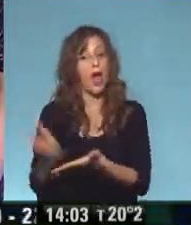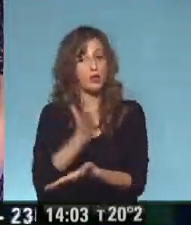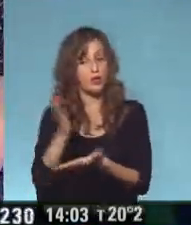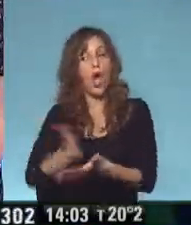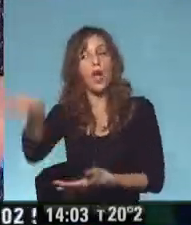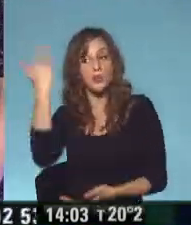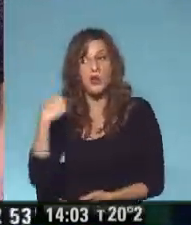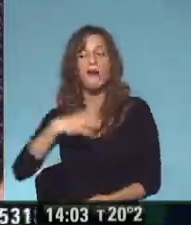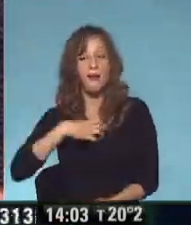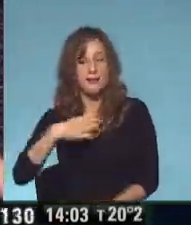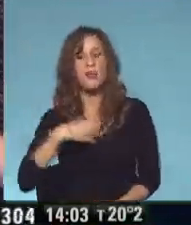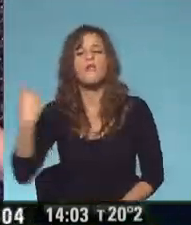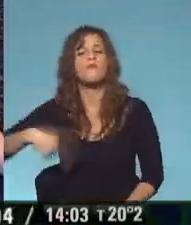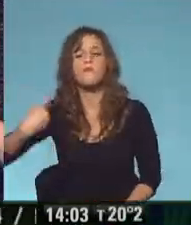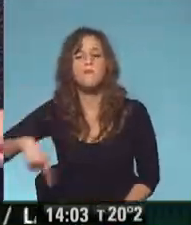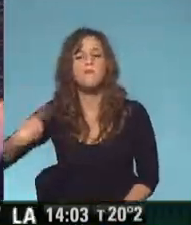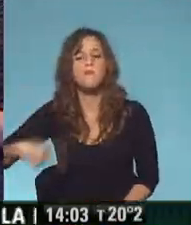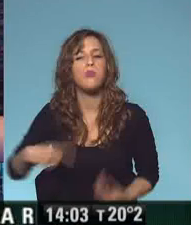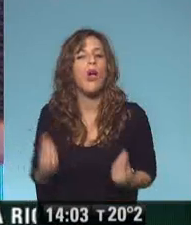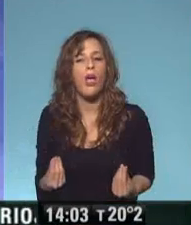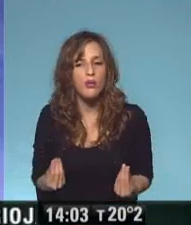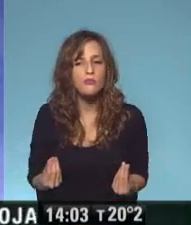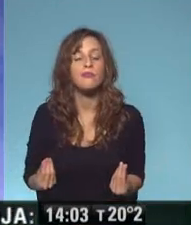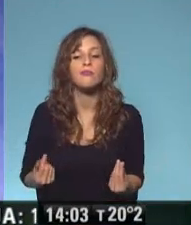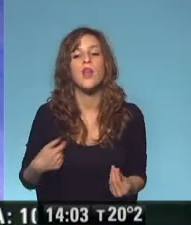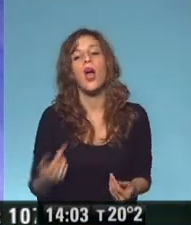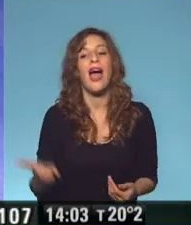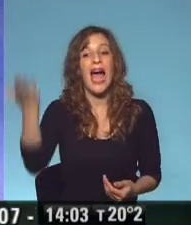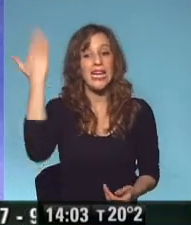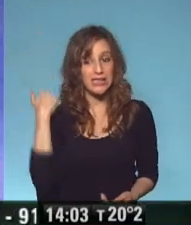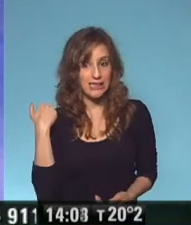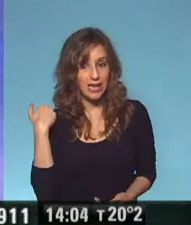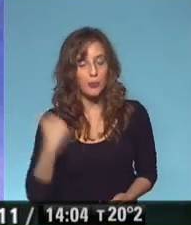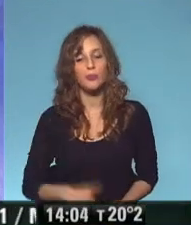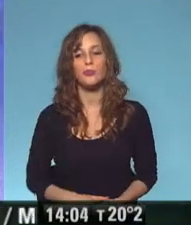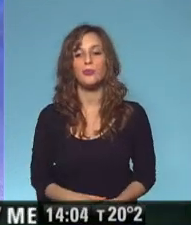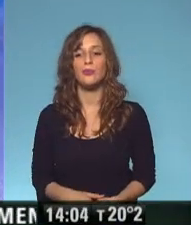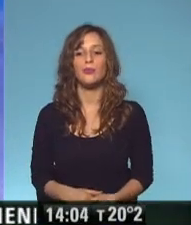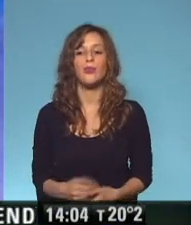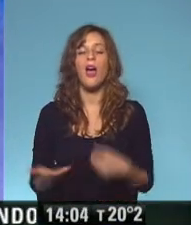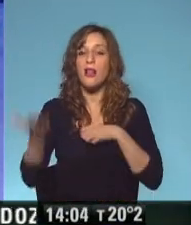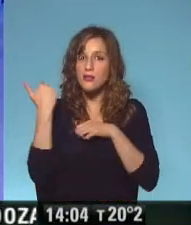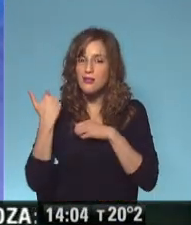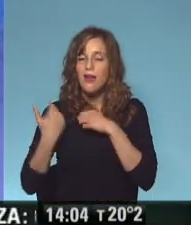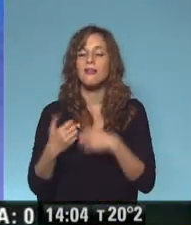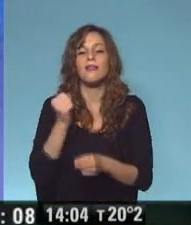vamos a repasar. ¿Qué hicimos ayer? Bueno. Maga, a ver, ¿te acordás? Ayer hicimos, empezamos trabajando